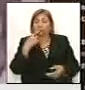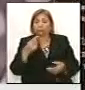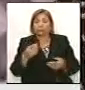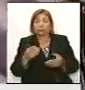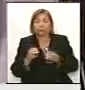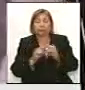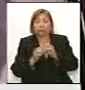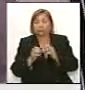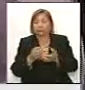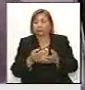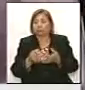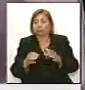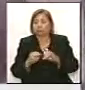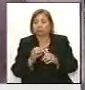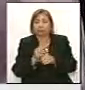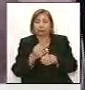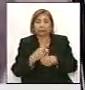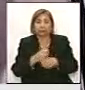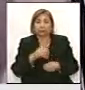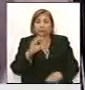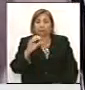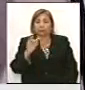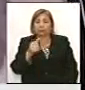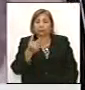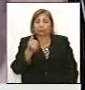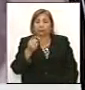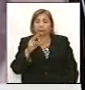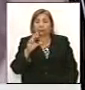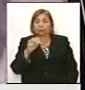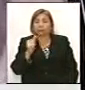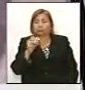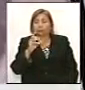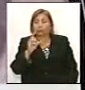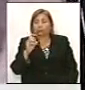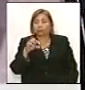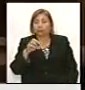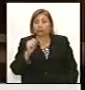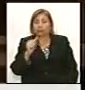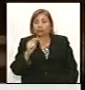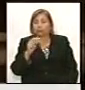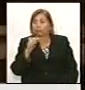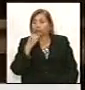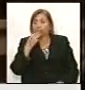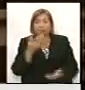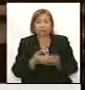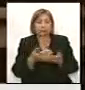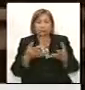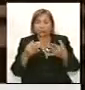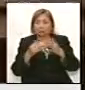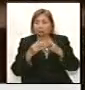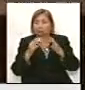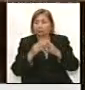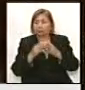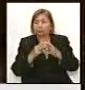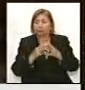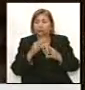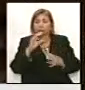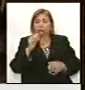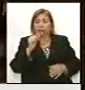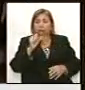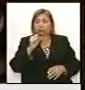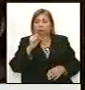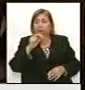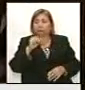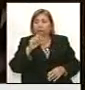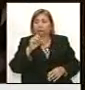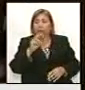revolución, Cajamarca adquirió el título de departamento. Pero por mucho tiempo la casa de la familia Casanova